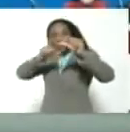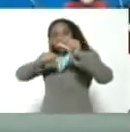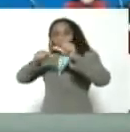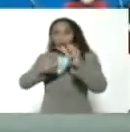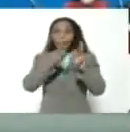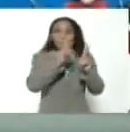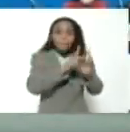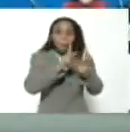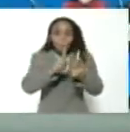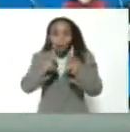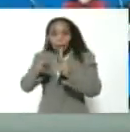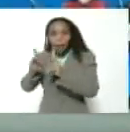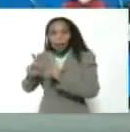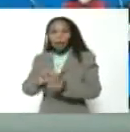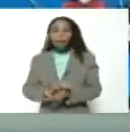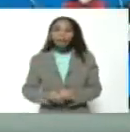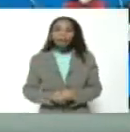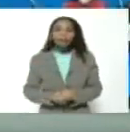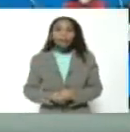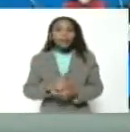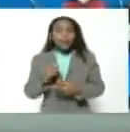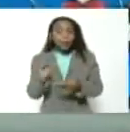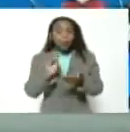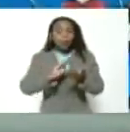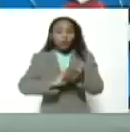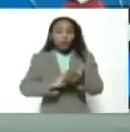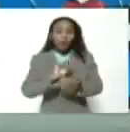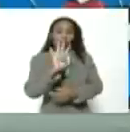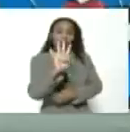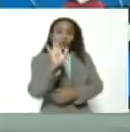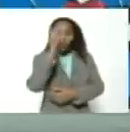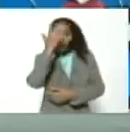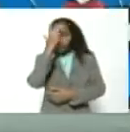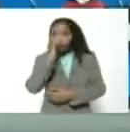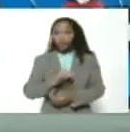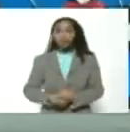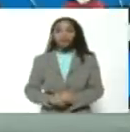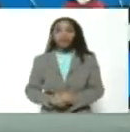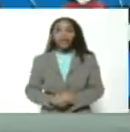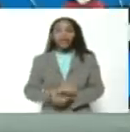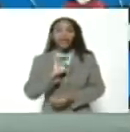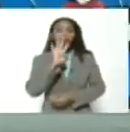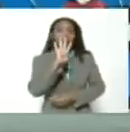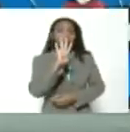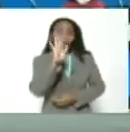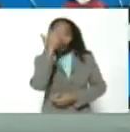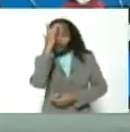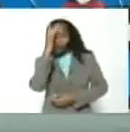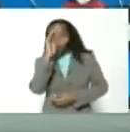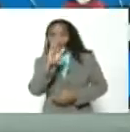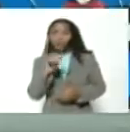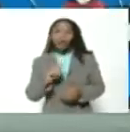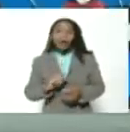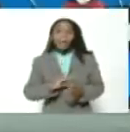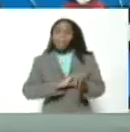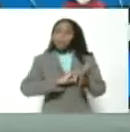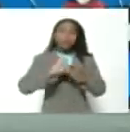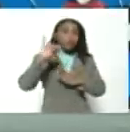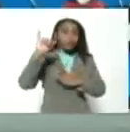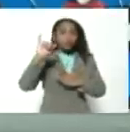planes que establecimos el 4 de febrero. Desde el 4 de febrero se disparó una